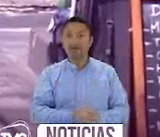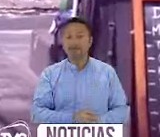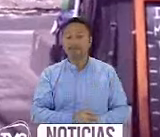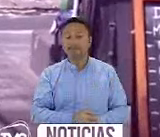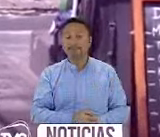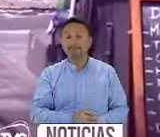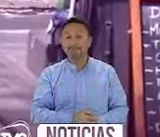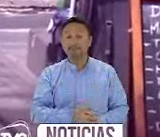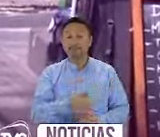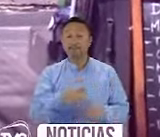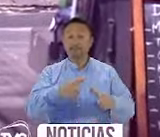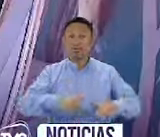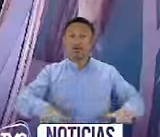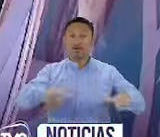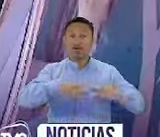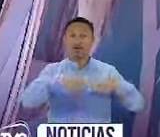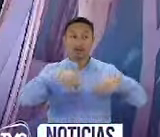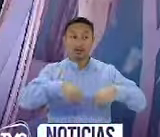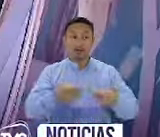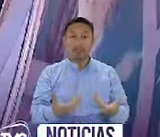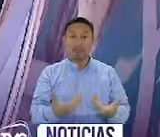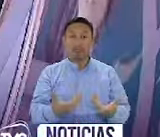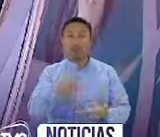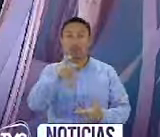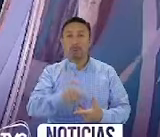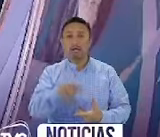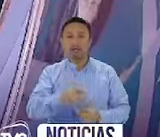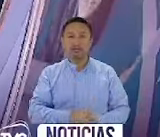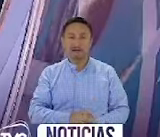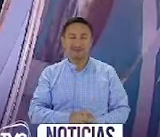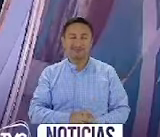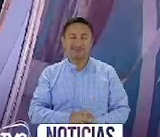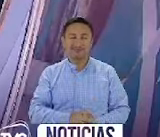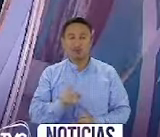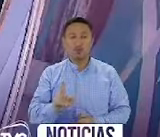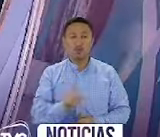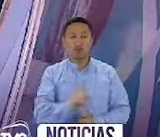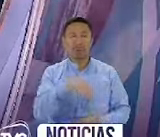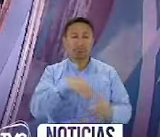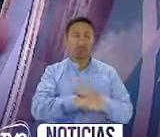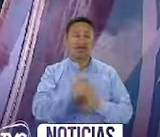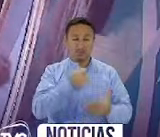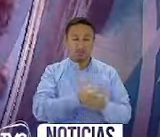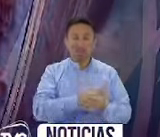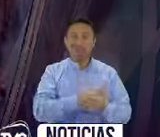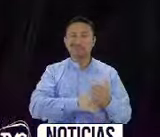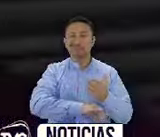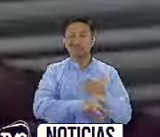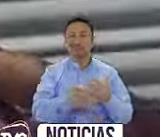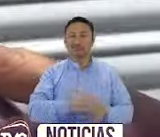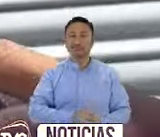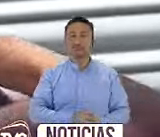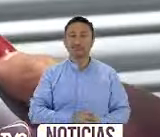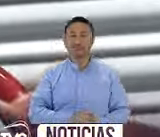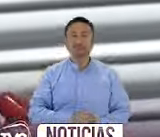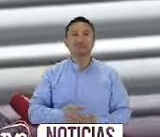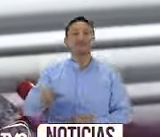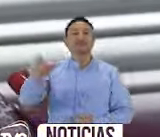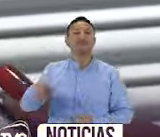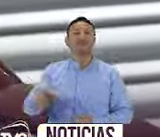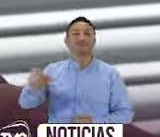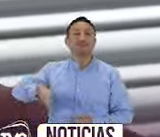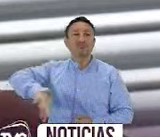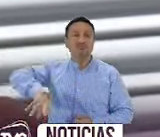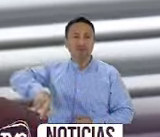ciudad, donde los pillos fingen ser clientes o vecinos para atracar. Los ladrones no